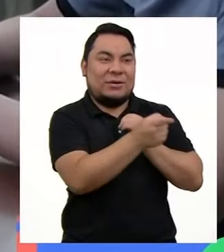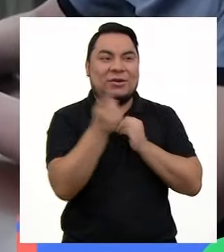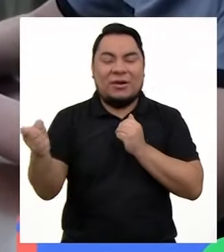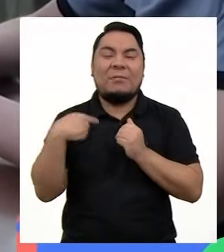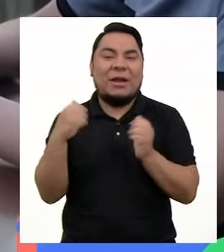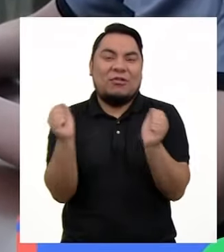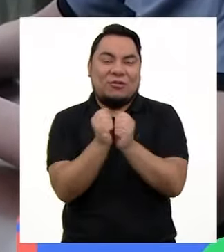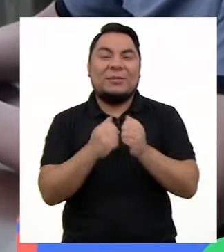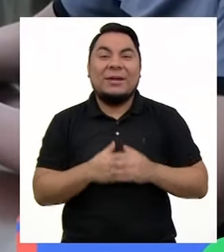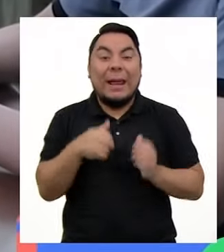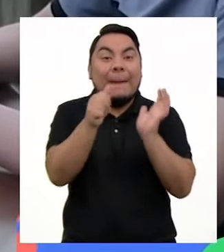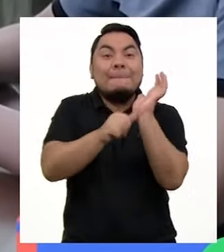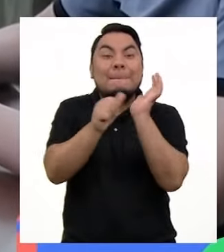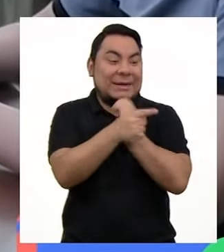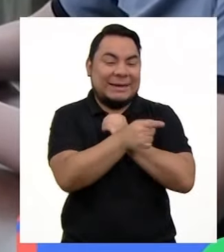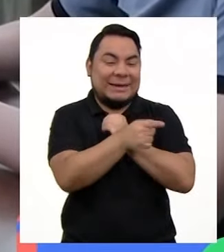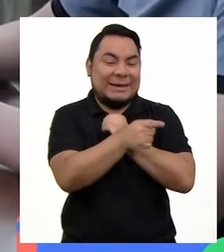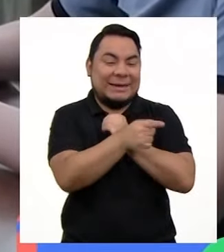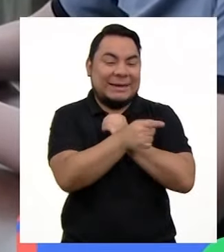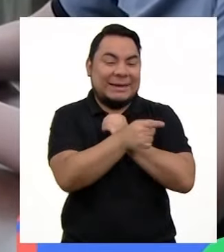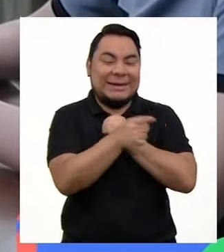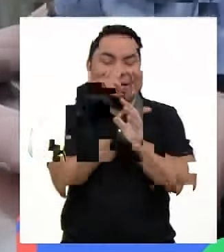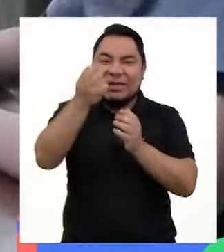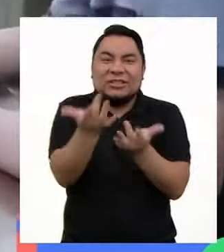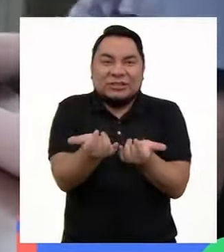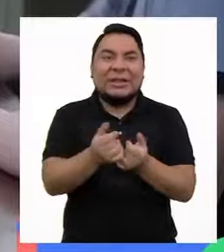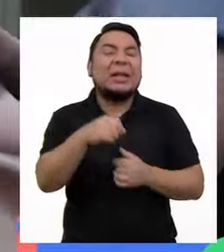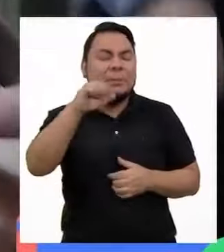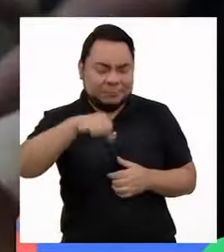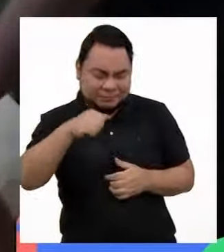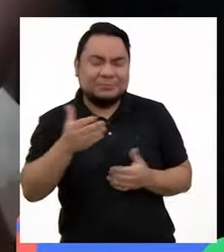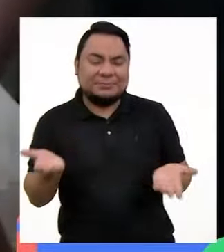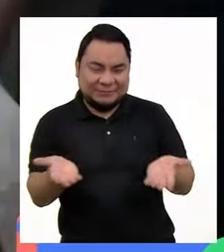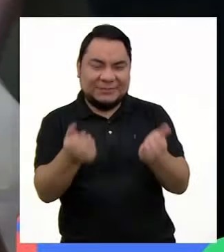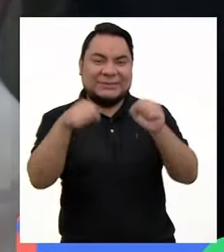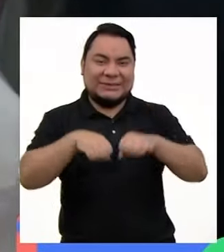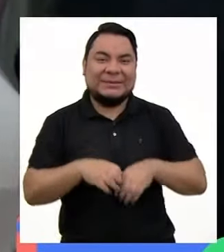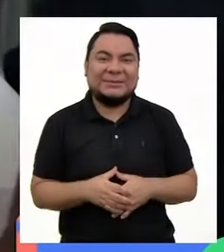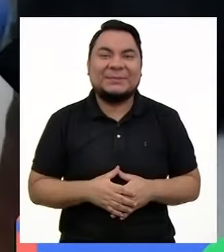Acá están mis hermanos para... ¡Vamos, hermano! ¡Vamos a hacer! ¡Mateo! ¡Vamos a hacer, Mateo!